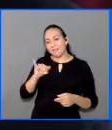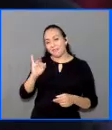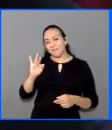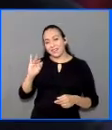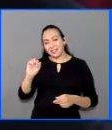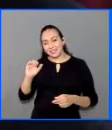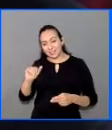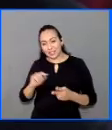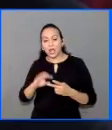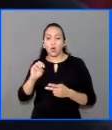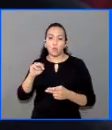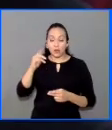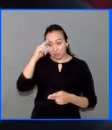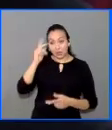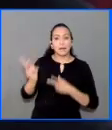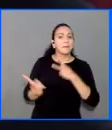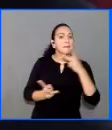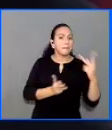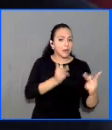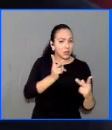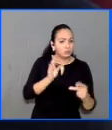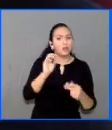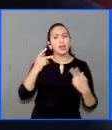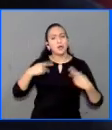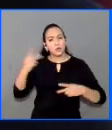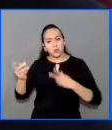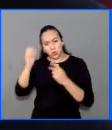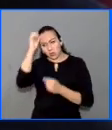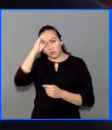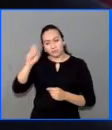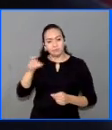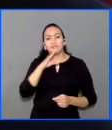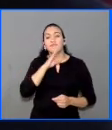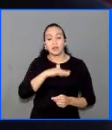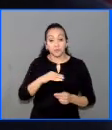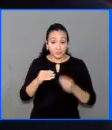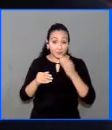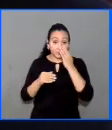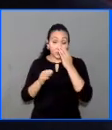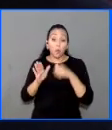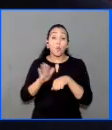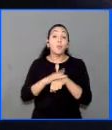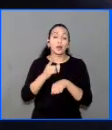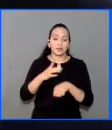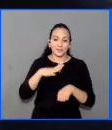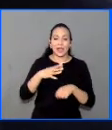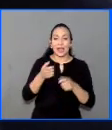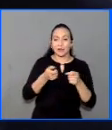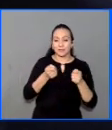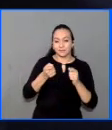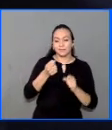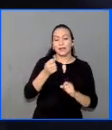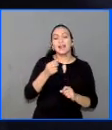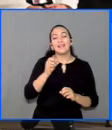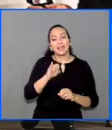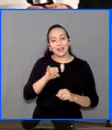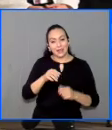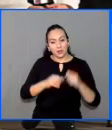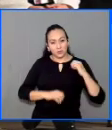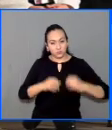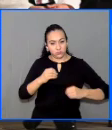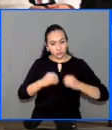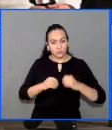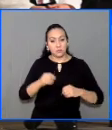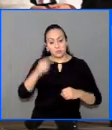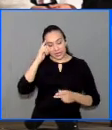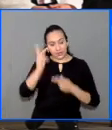encuestas o sondeos de opinión. Esto en el marco del proceso electoral extraordinario del Poder Judicial de la Federación y